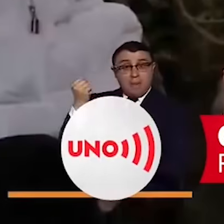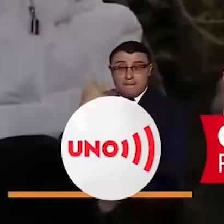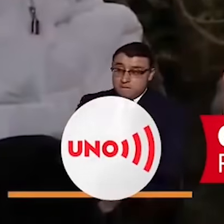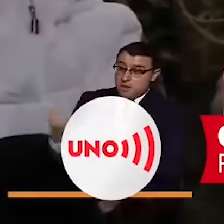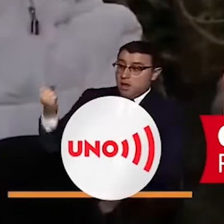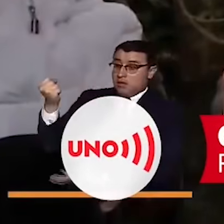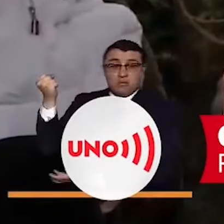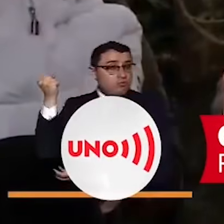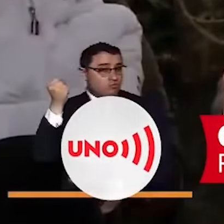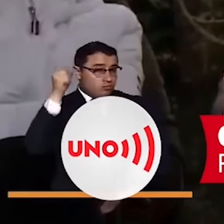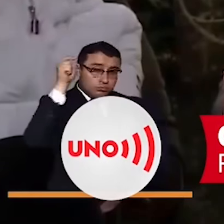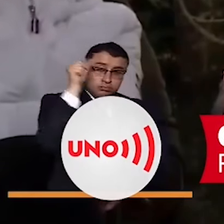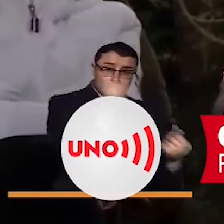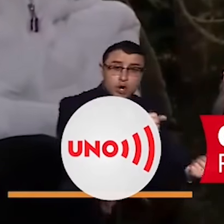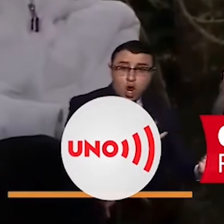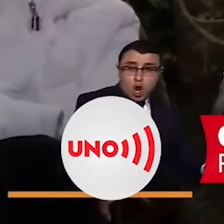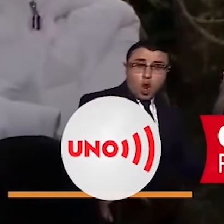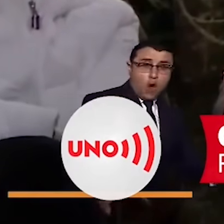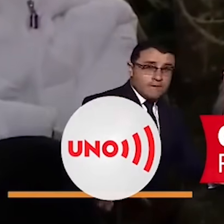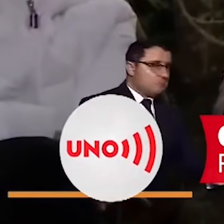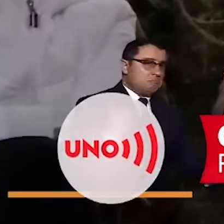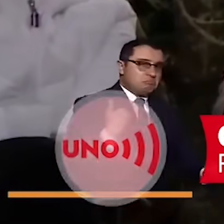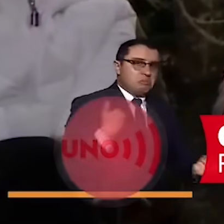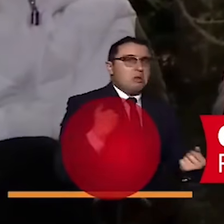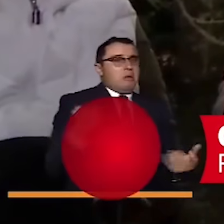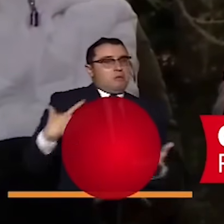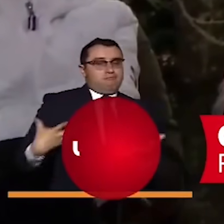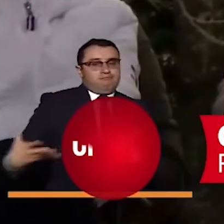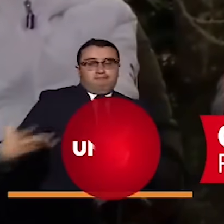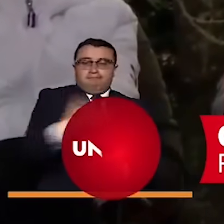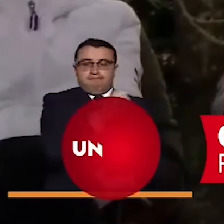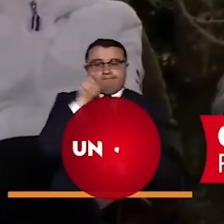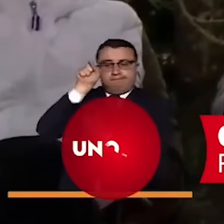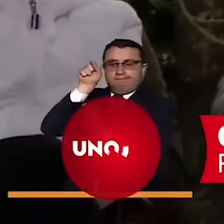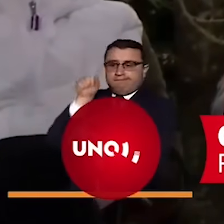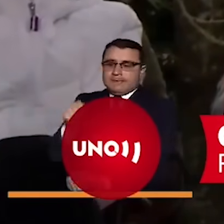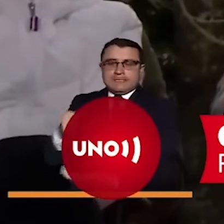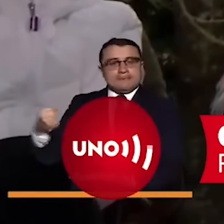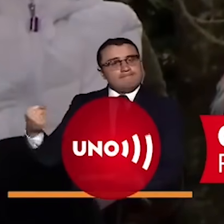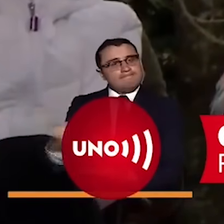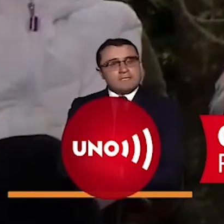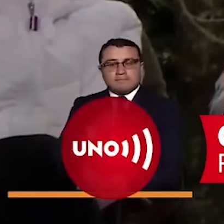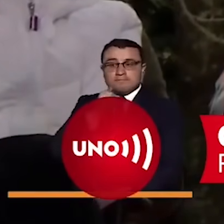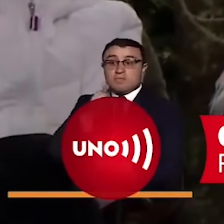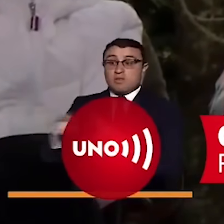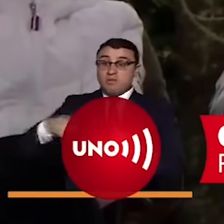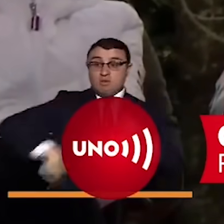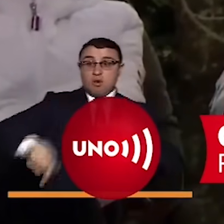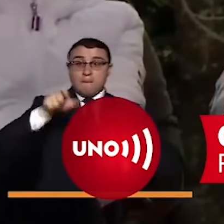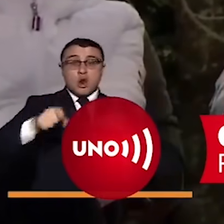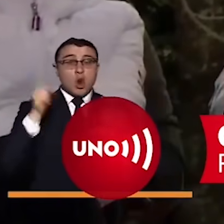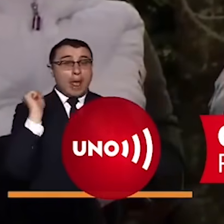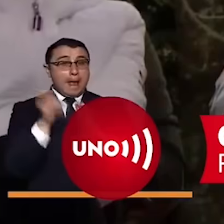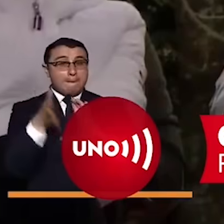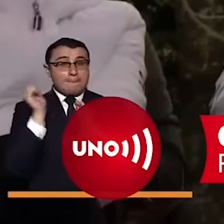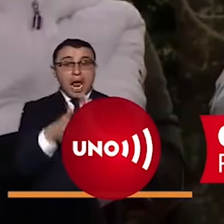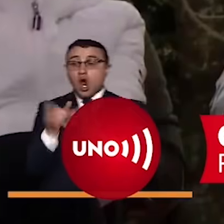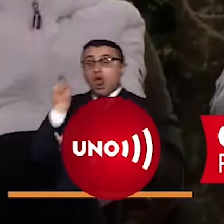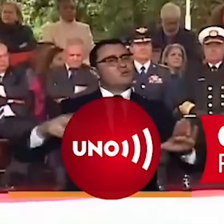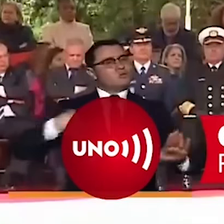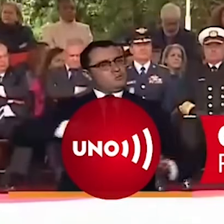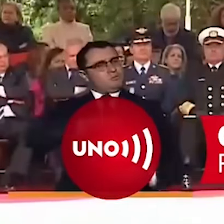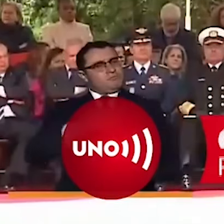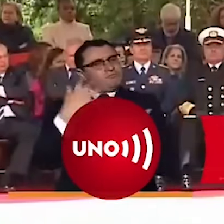jóvenes ha terminado destinado lamentablemente en salvar banqueros y en salvar